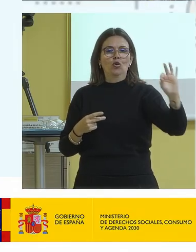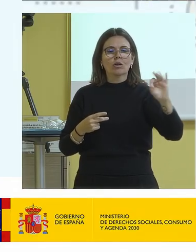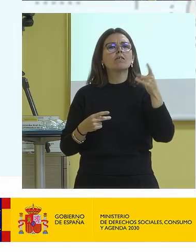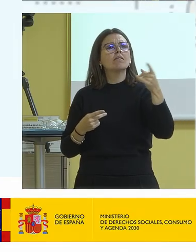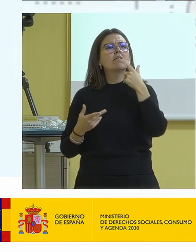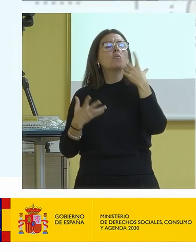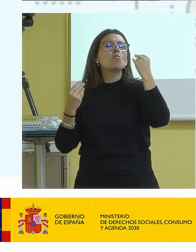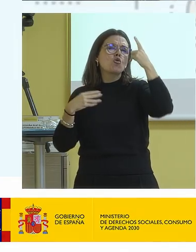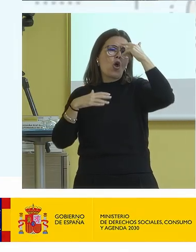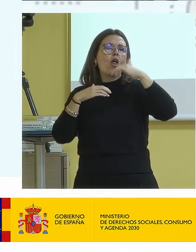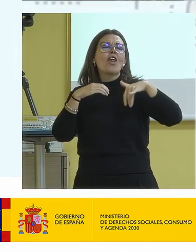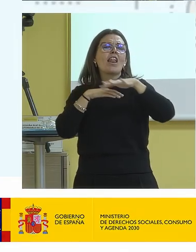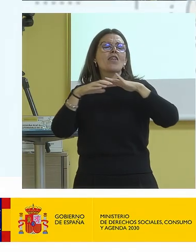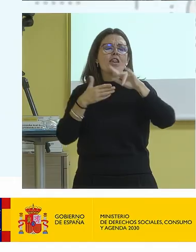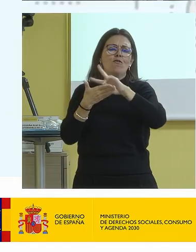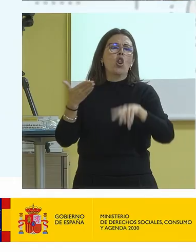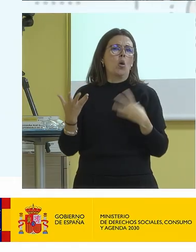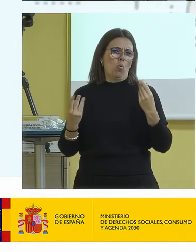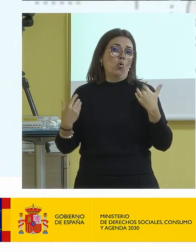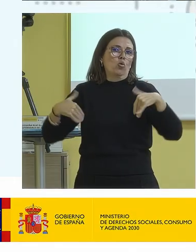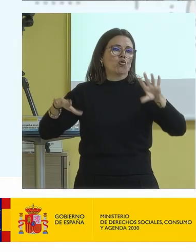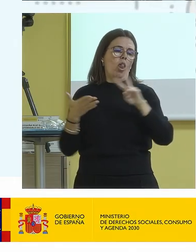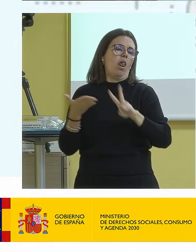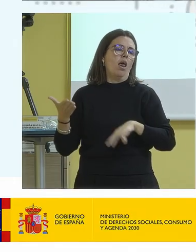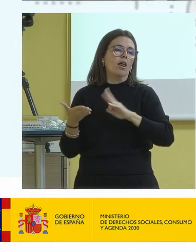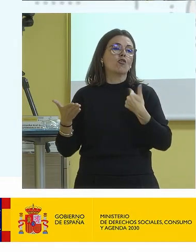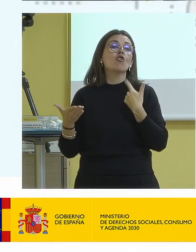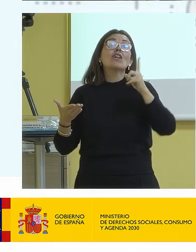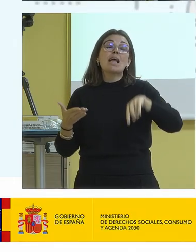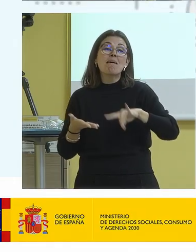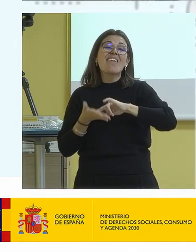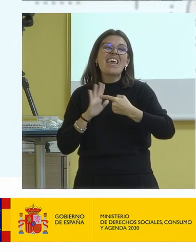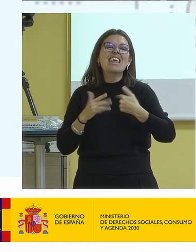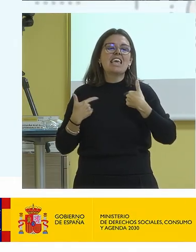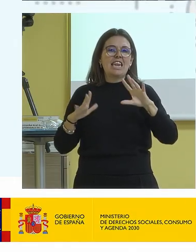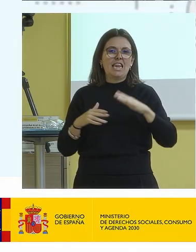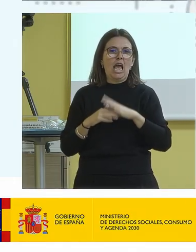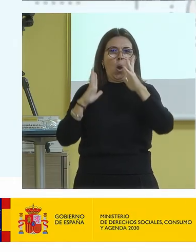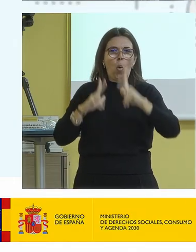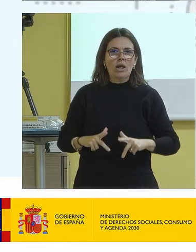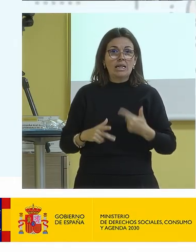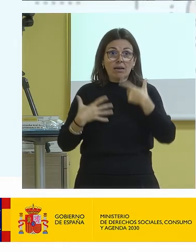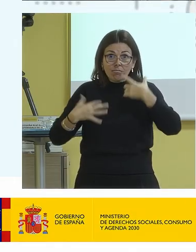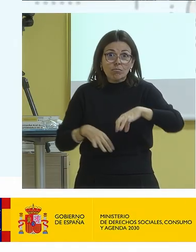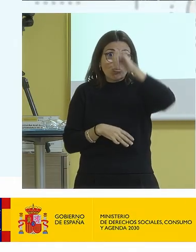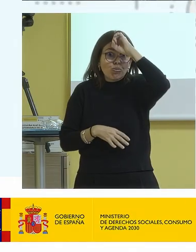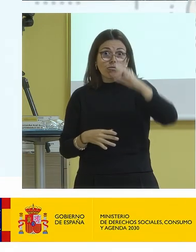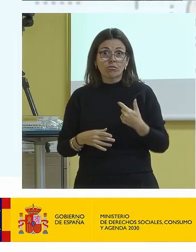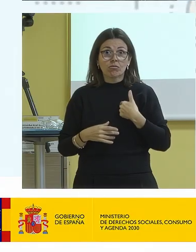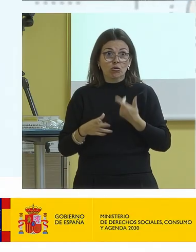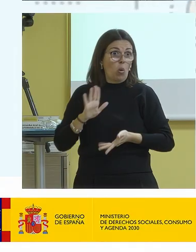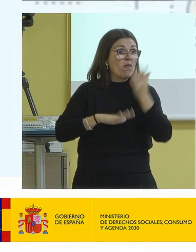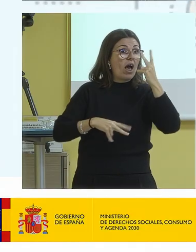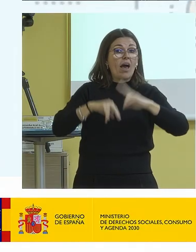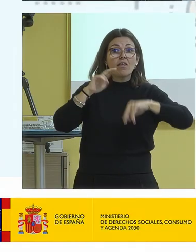lee mucho del cerebro. Es que él lee mucho del cerebro, claro, sí, yo leo también mucho de ingeniería cuántica y no tengo ni puñetera idea. O sea, a mí no me mandes que te haga un edificio,